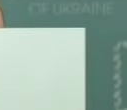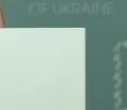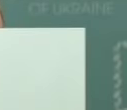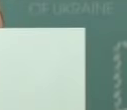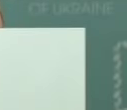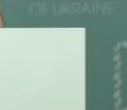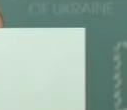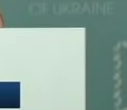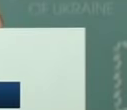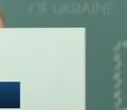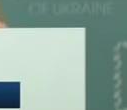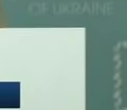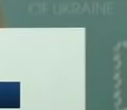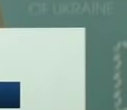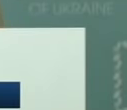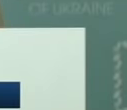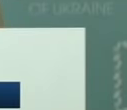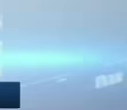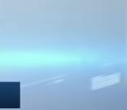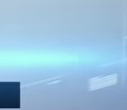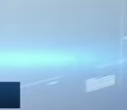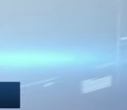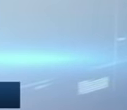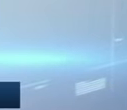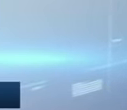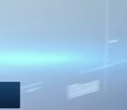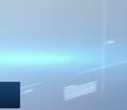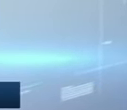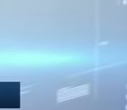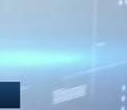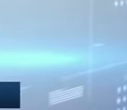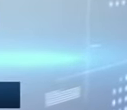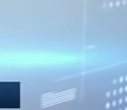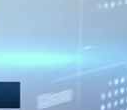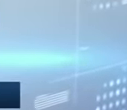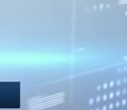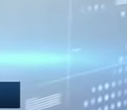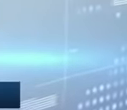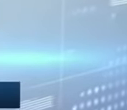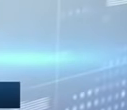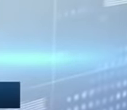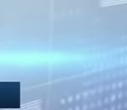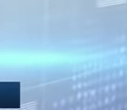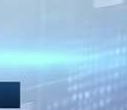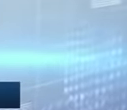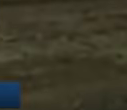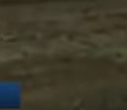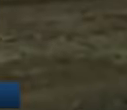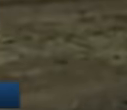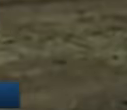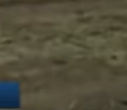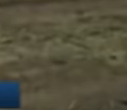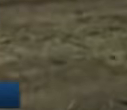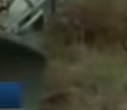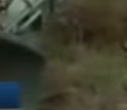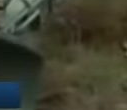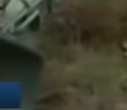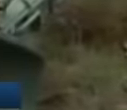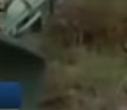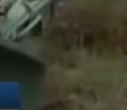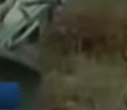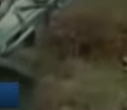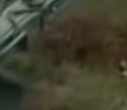presidente de Ucrania, Volodymyr Zelensky, afirma que las tropas rusas intentarán tomar Kiev, la capital del país, mientras se intensifica la ofensiva